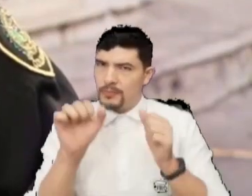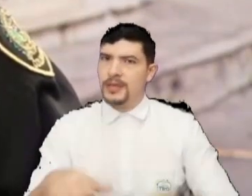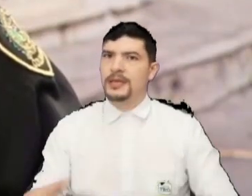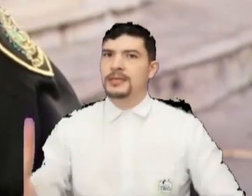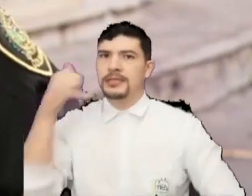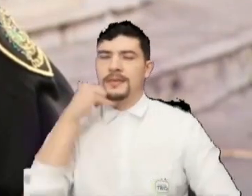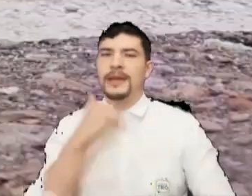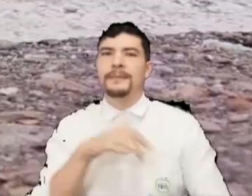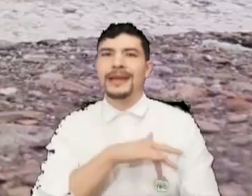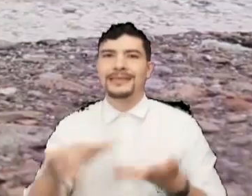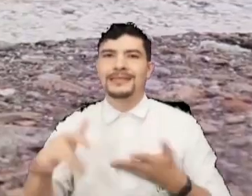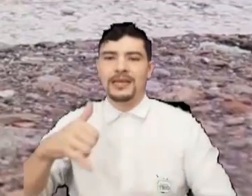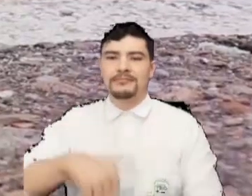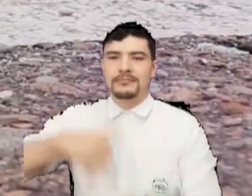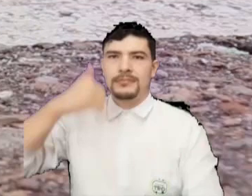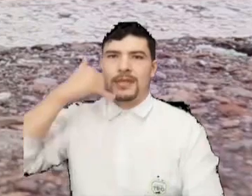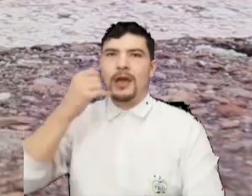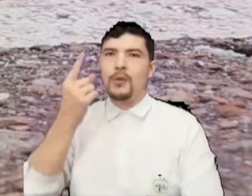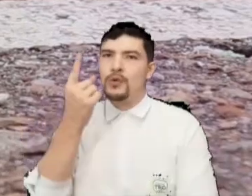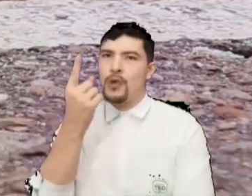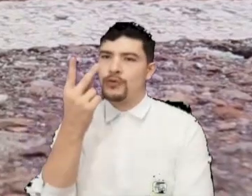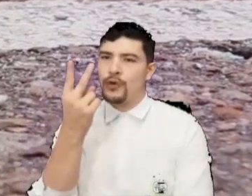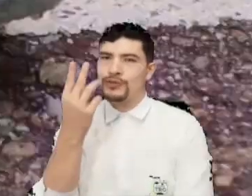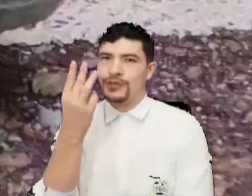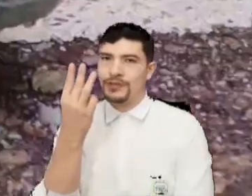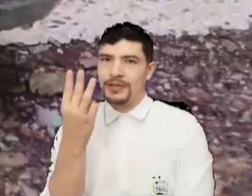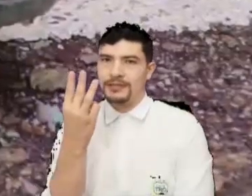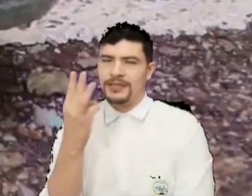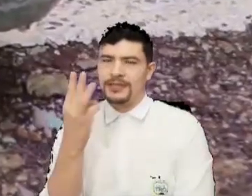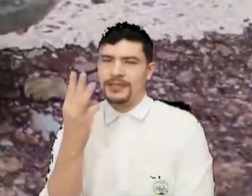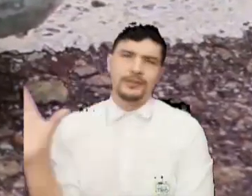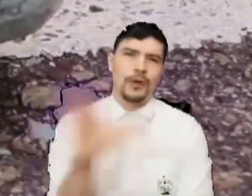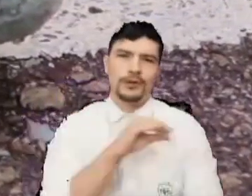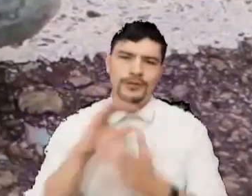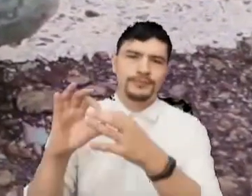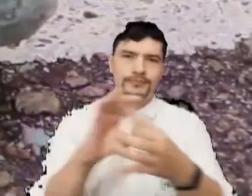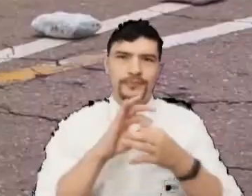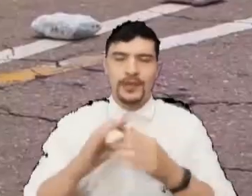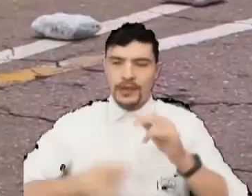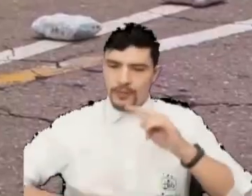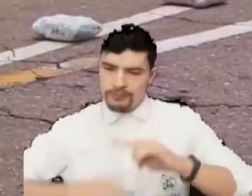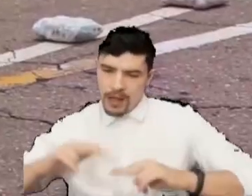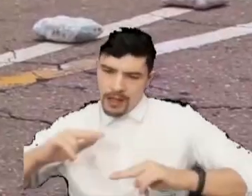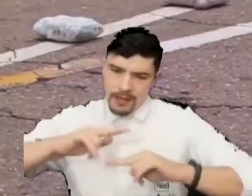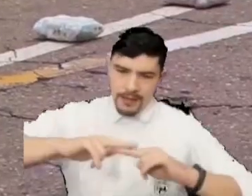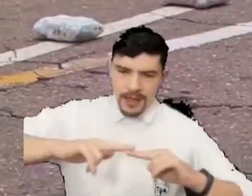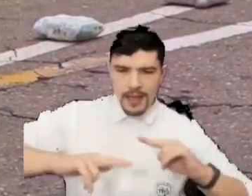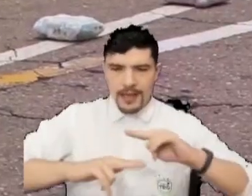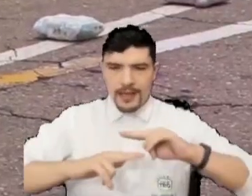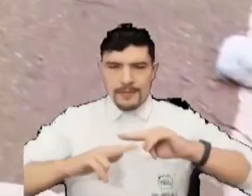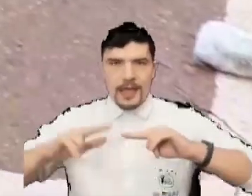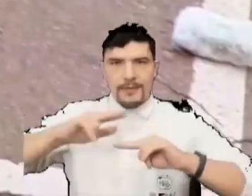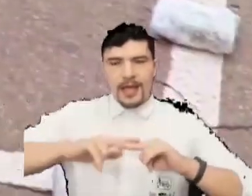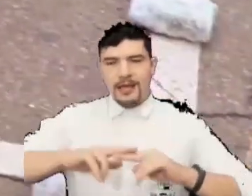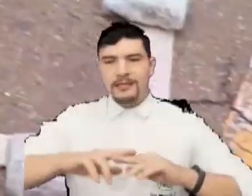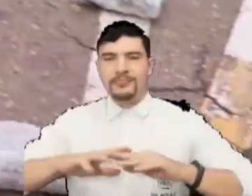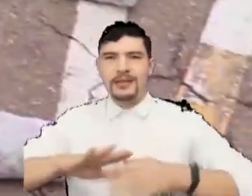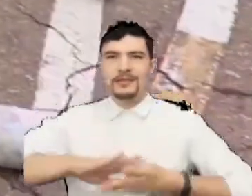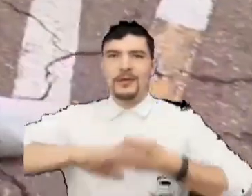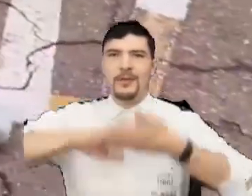seguiremos construyendo seguridad y convivencia este mes ya han sido varias 5 acciones realizadas por este equipo experto en encontrar